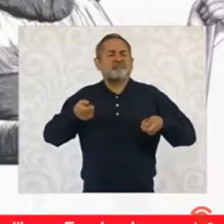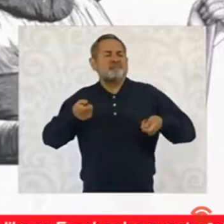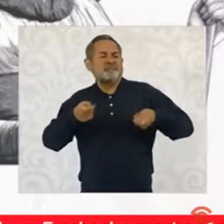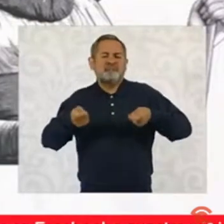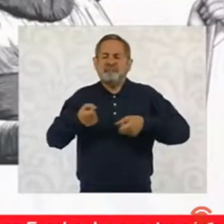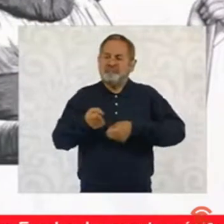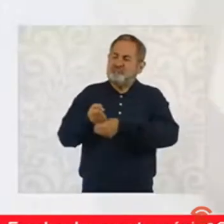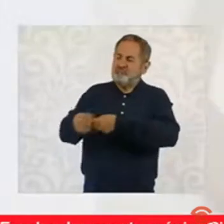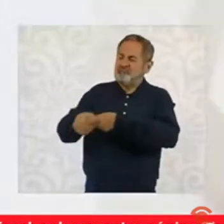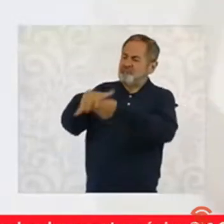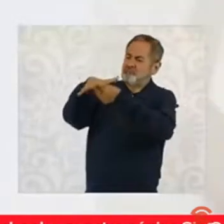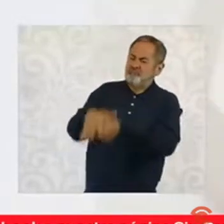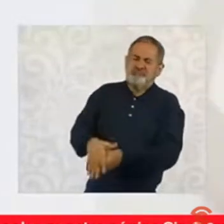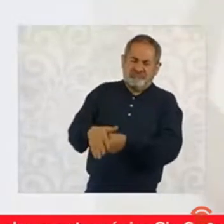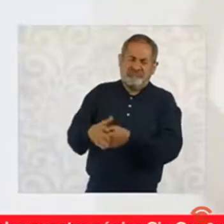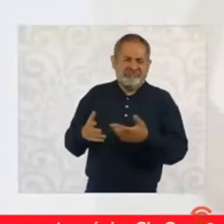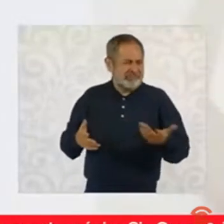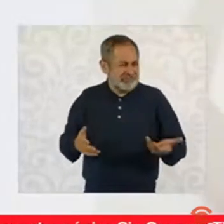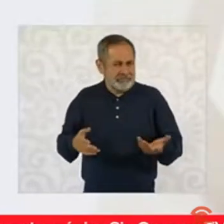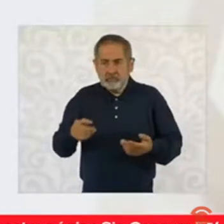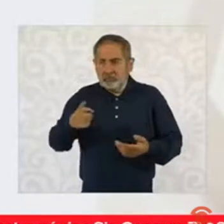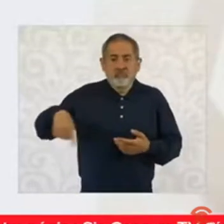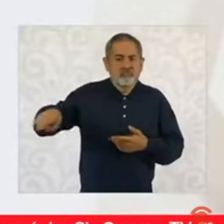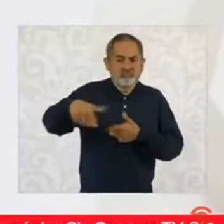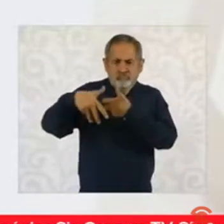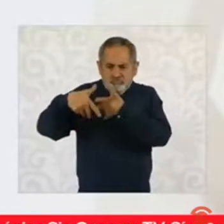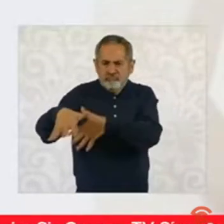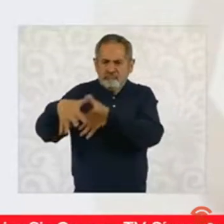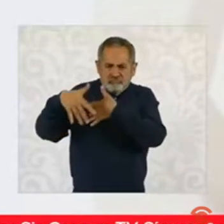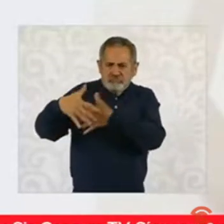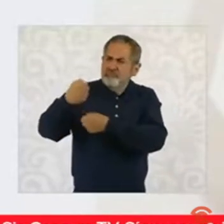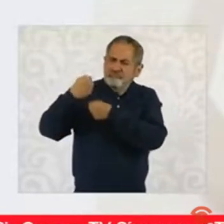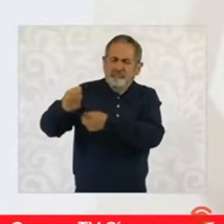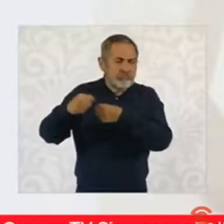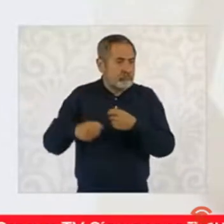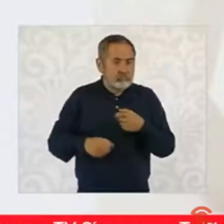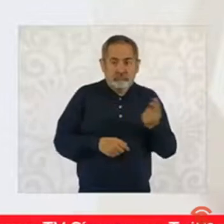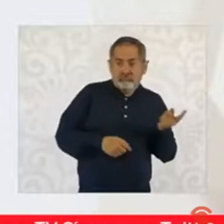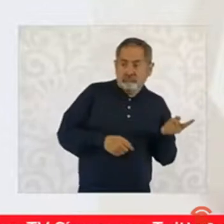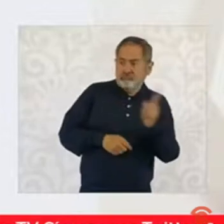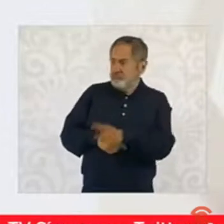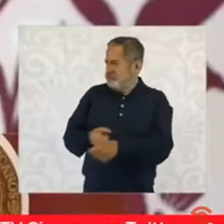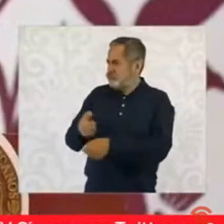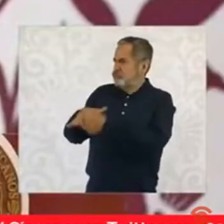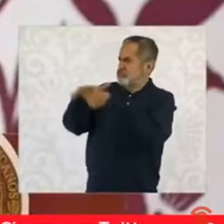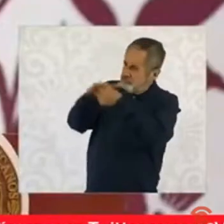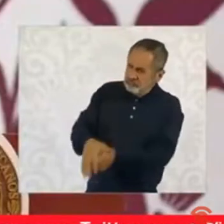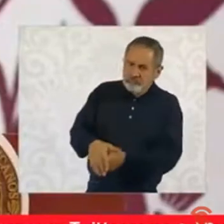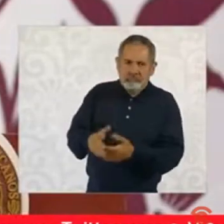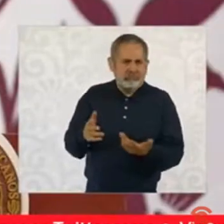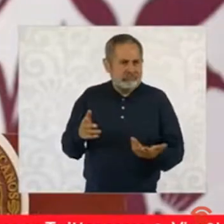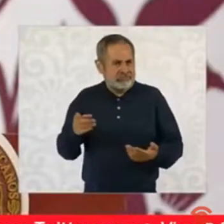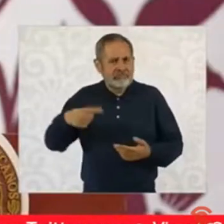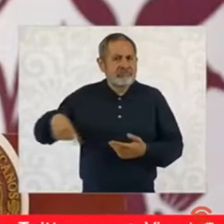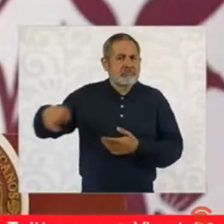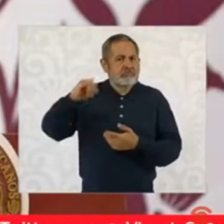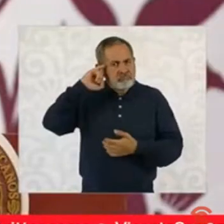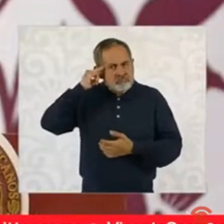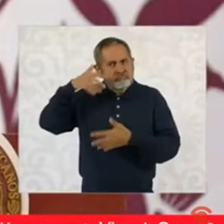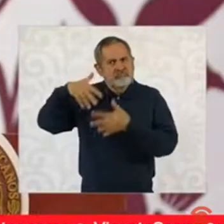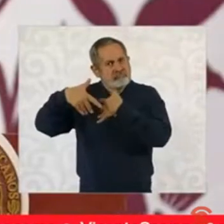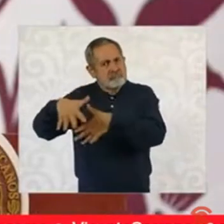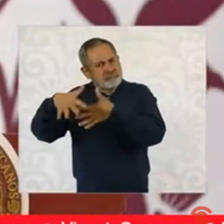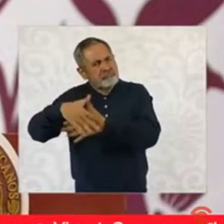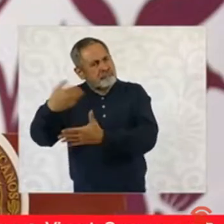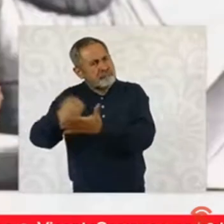que tiene que ver con represión a movimientos sociales, movimientos indígenas, cuando tiene que